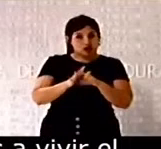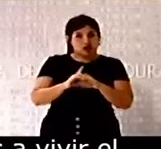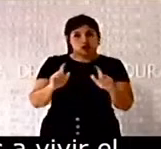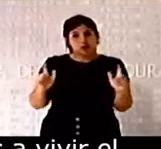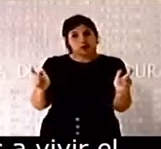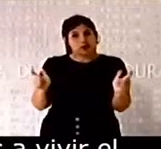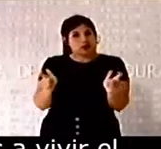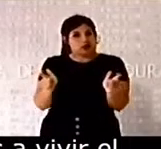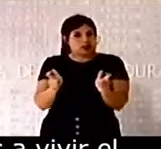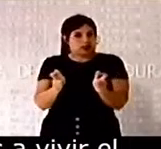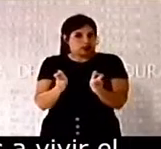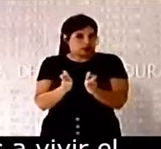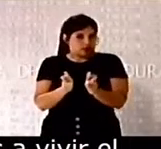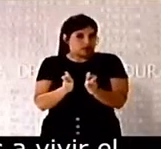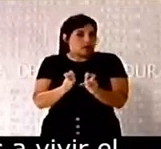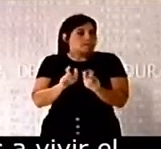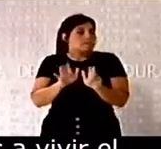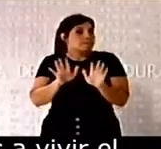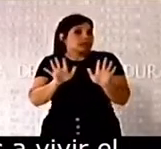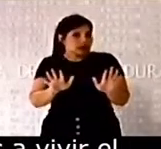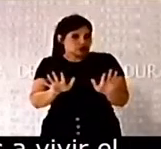Pero en cualquier caso,